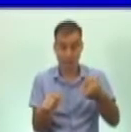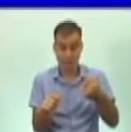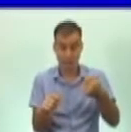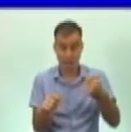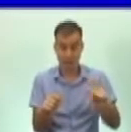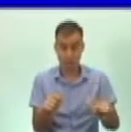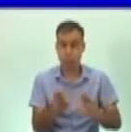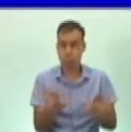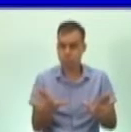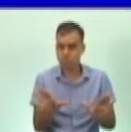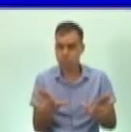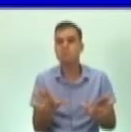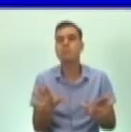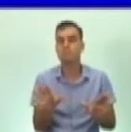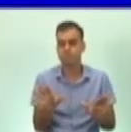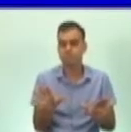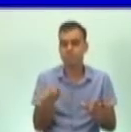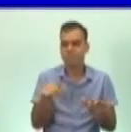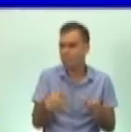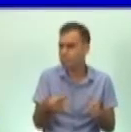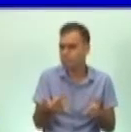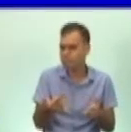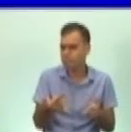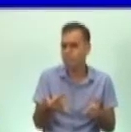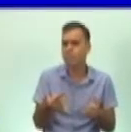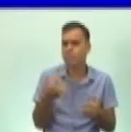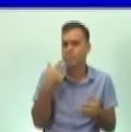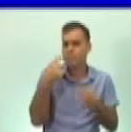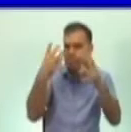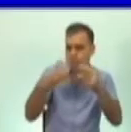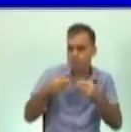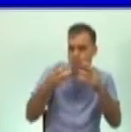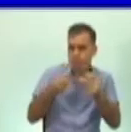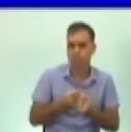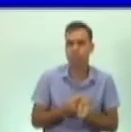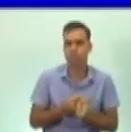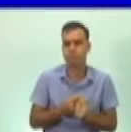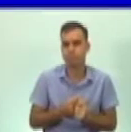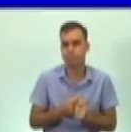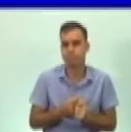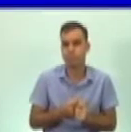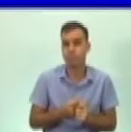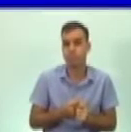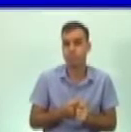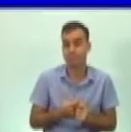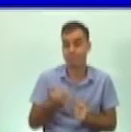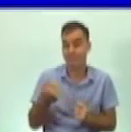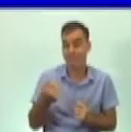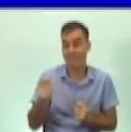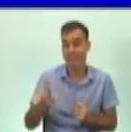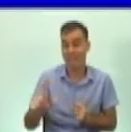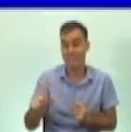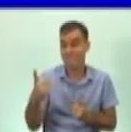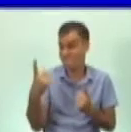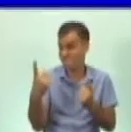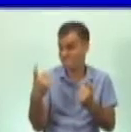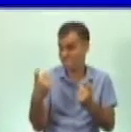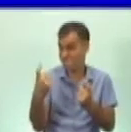entonces a disponernos a hallar el área lateral, que es lo que nos